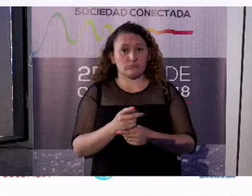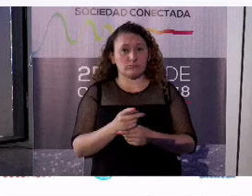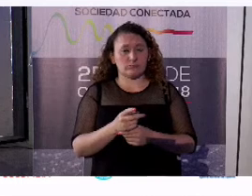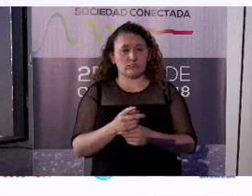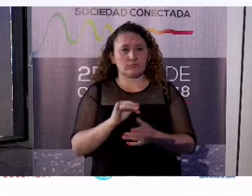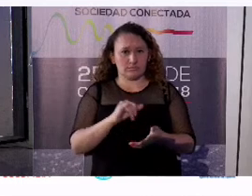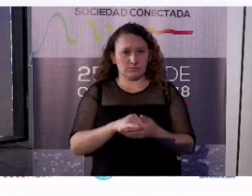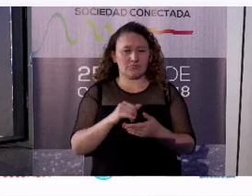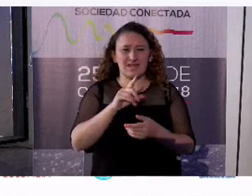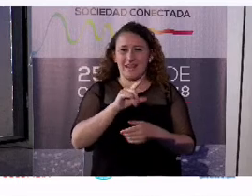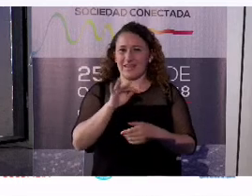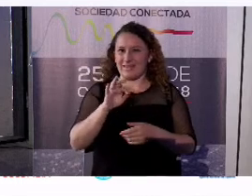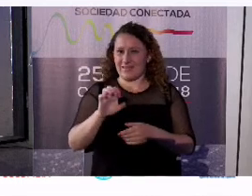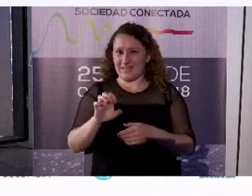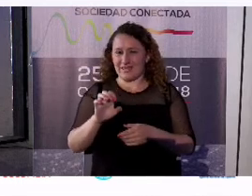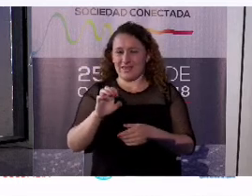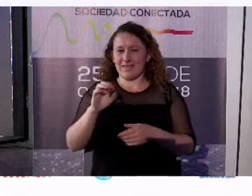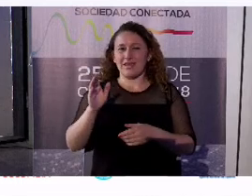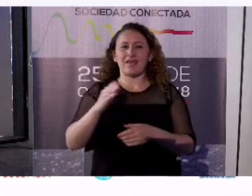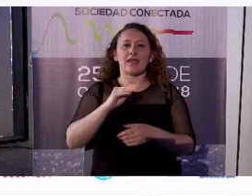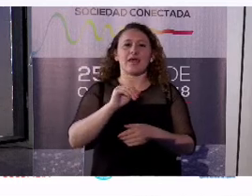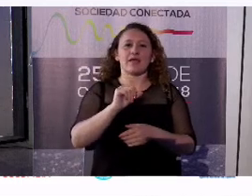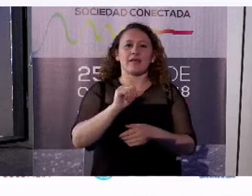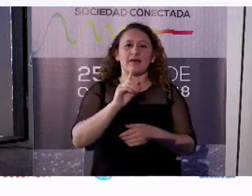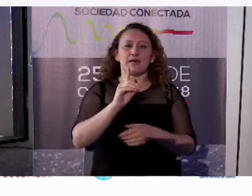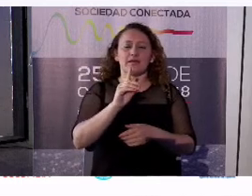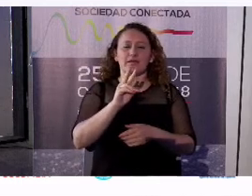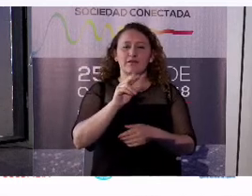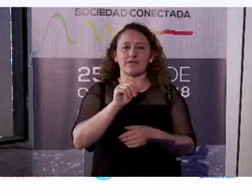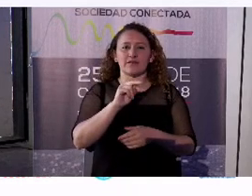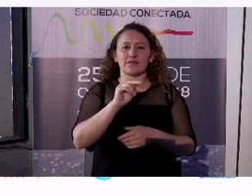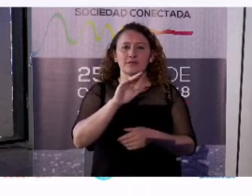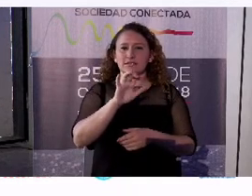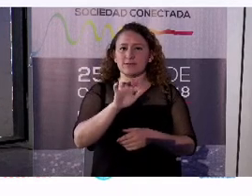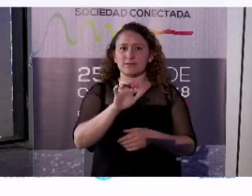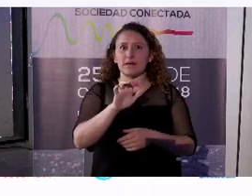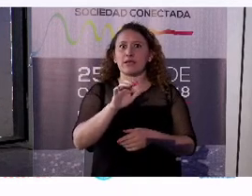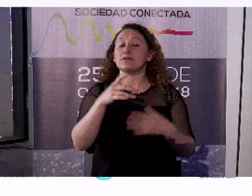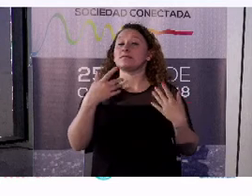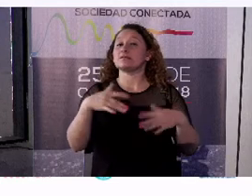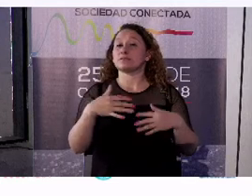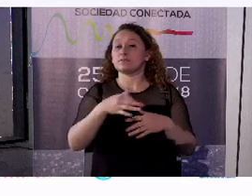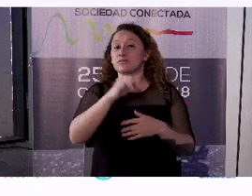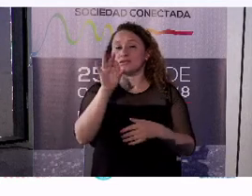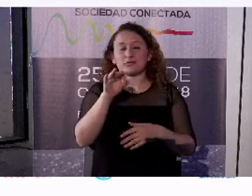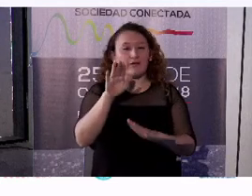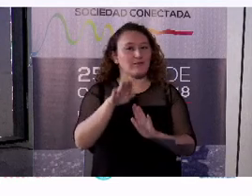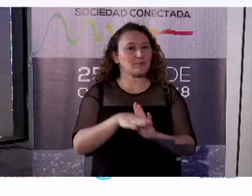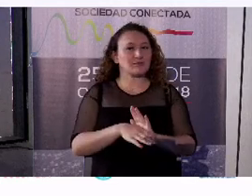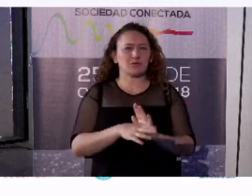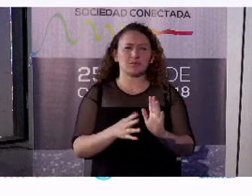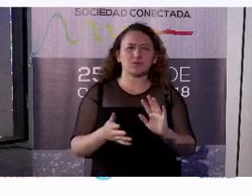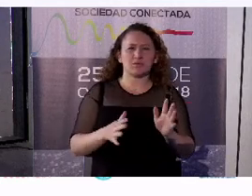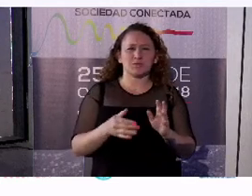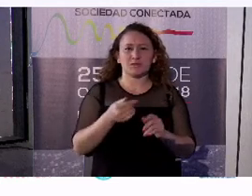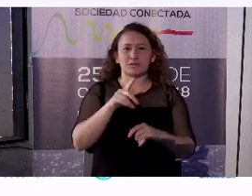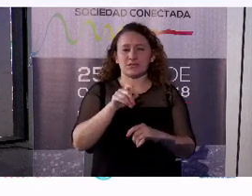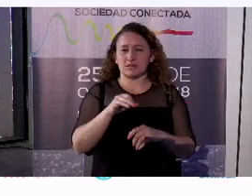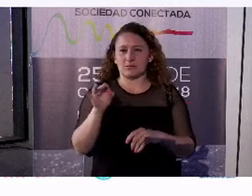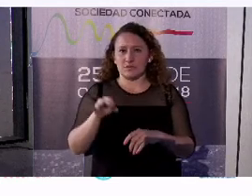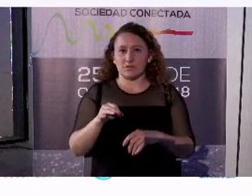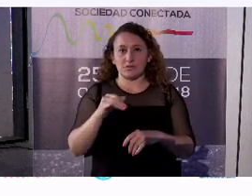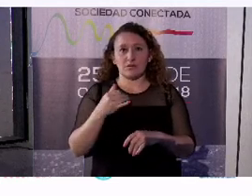sería el LTE Advance el el porcentaje Todavía es muy bajo aproximadamente el 16 por de este espectro que estamos viendo en la